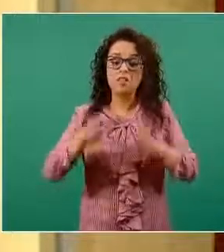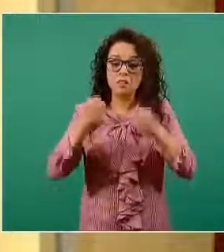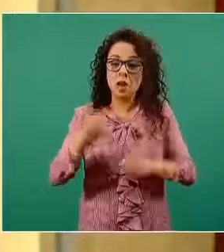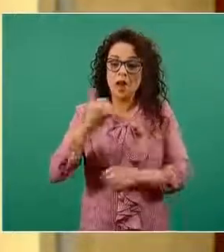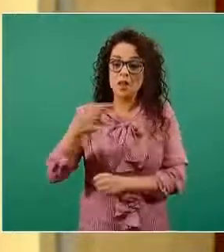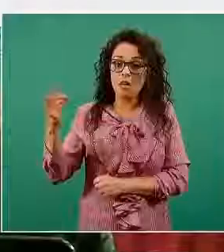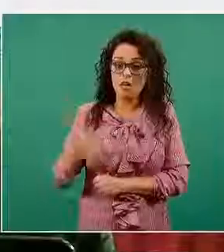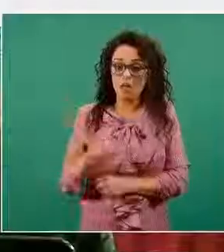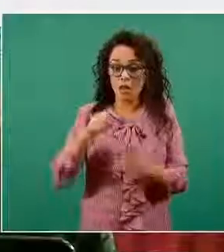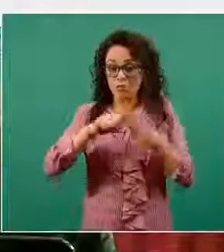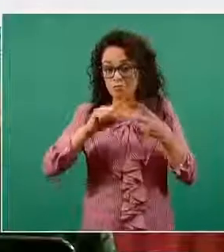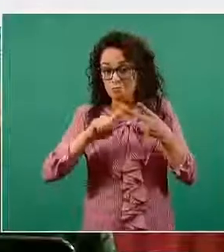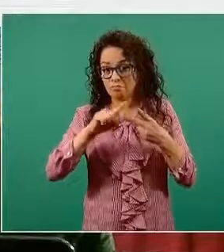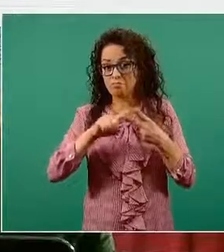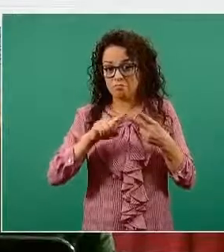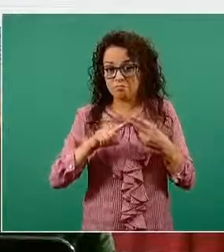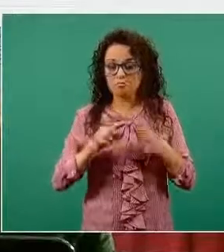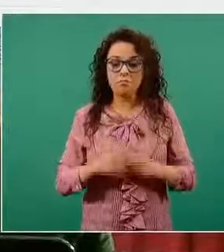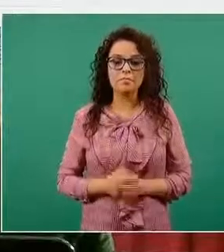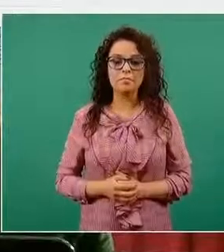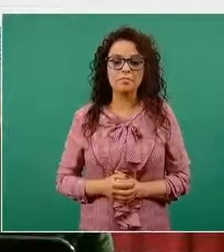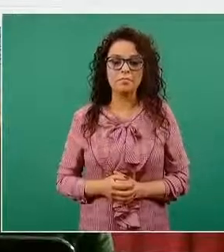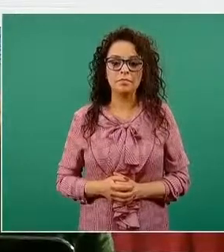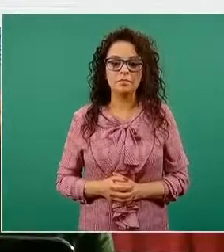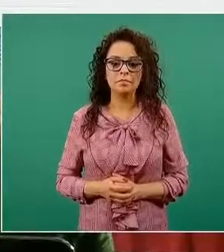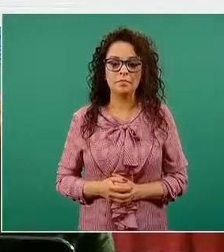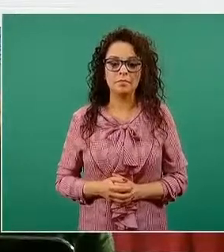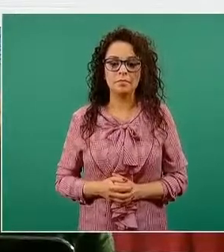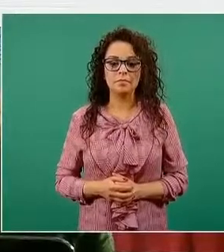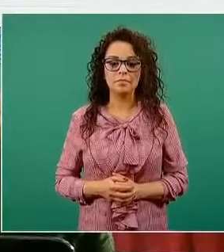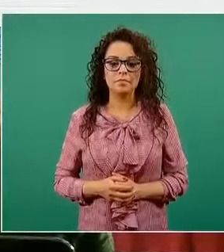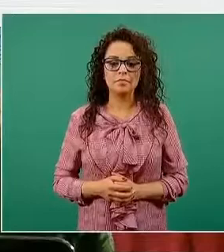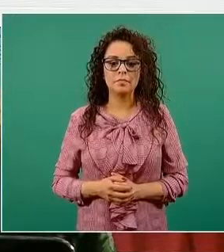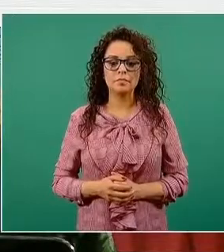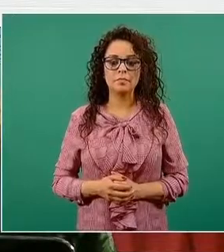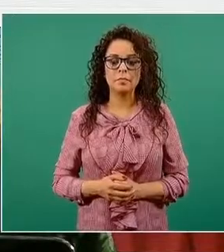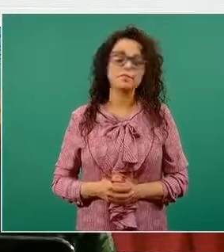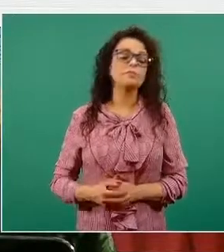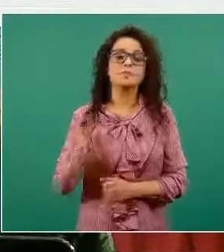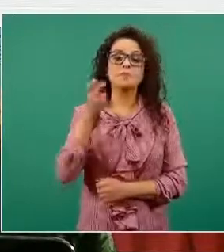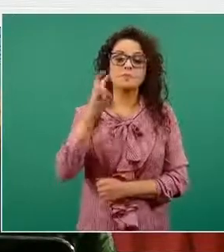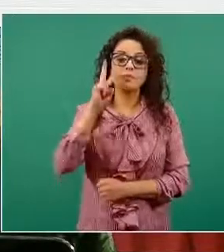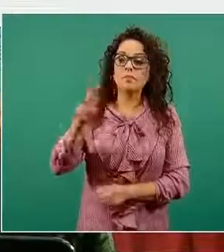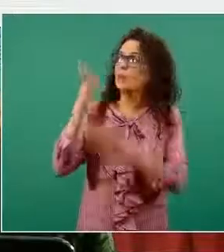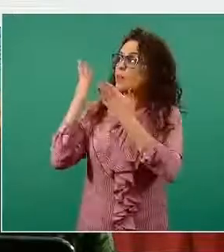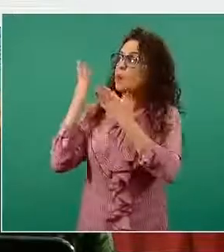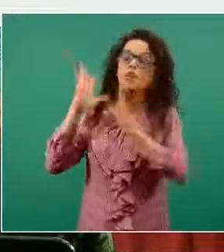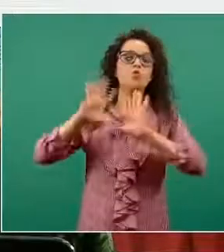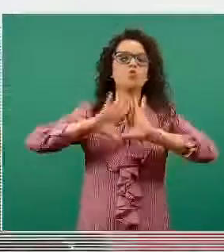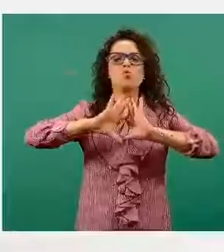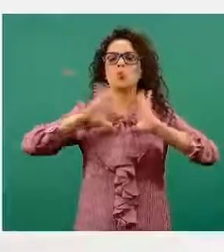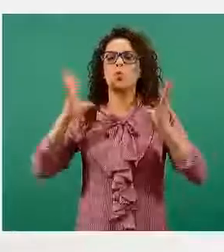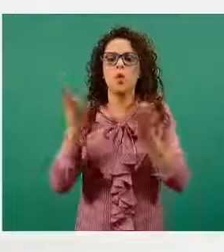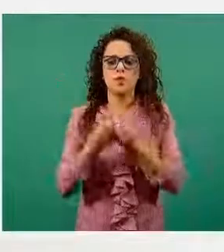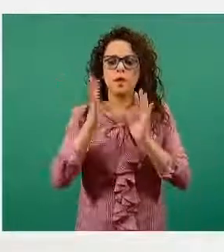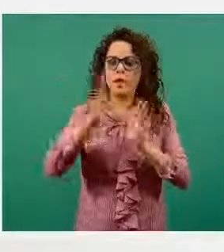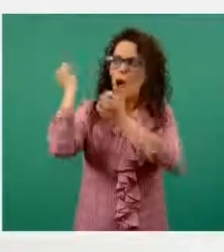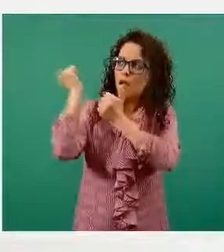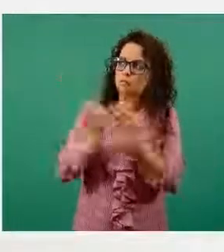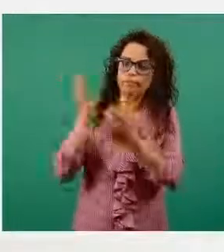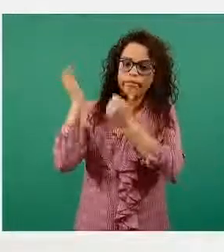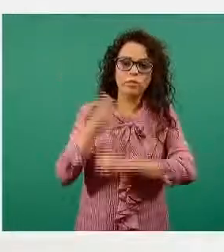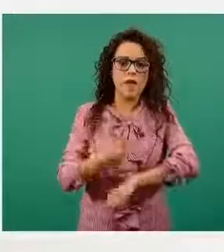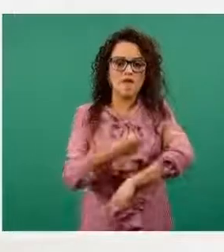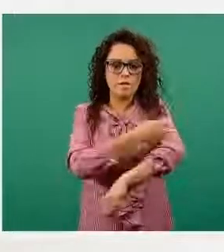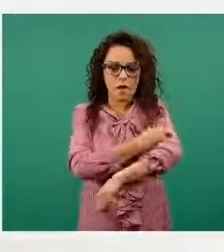eficaces. La siguiente. Y este es el total de vacunas recibidas, también lo recordamos esta